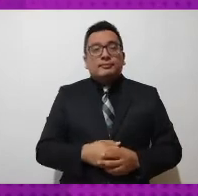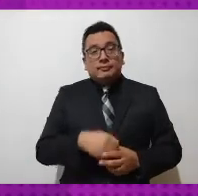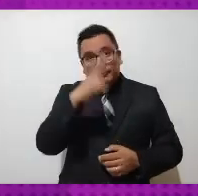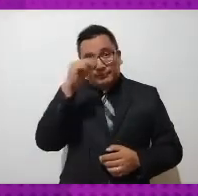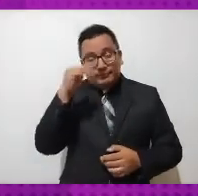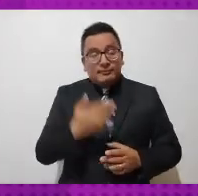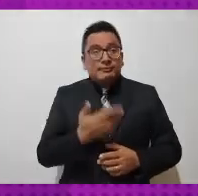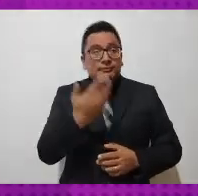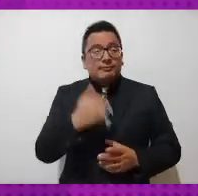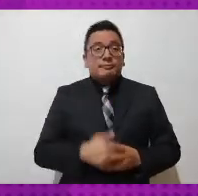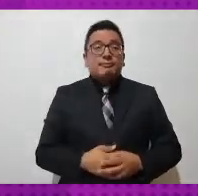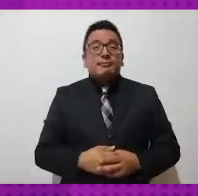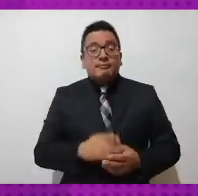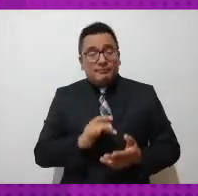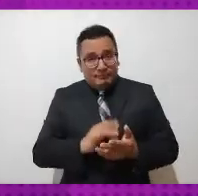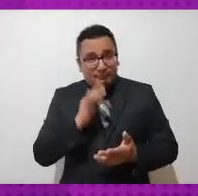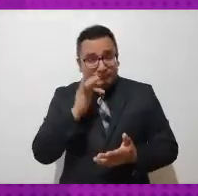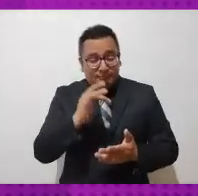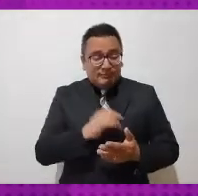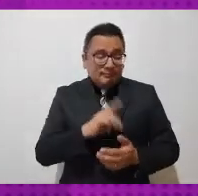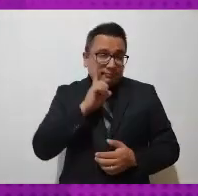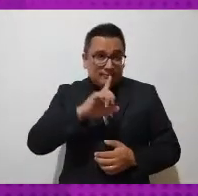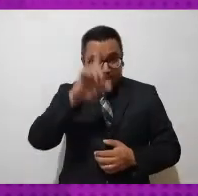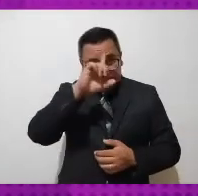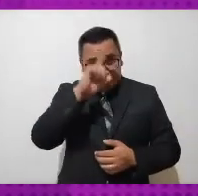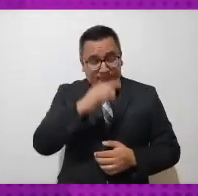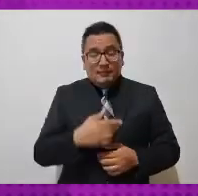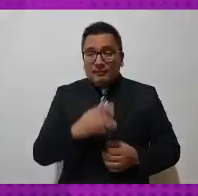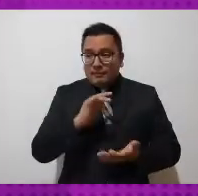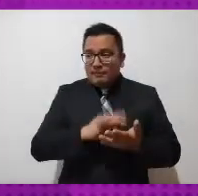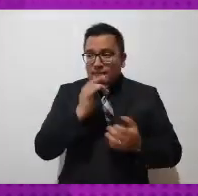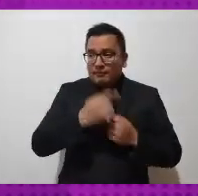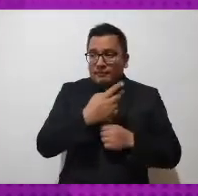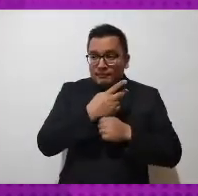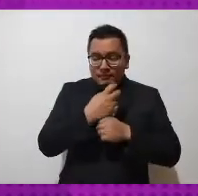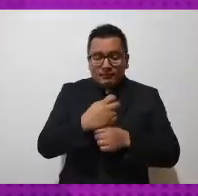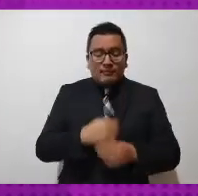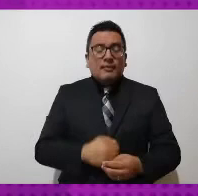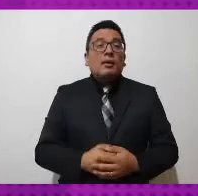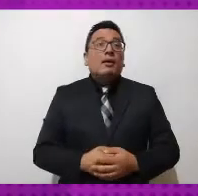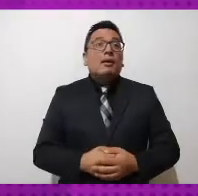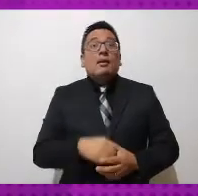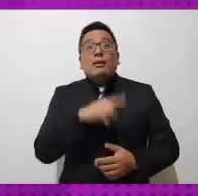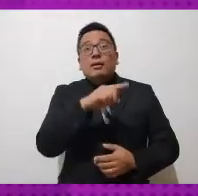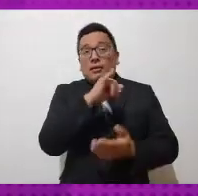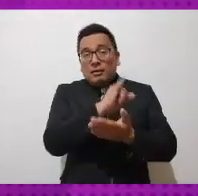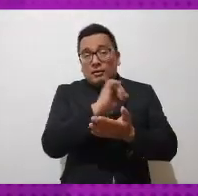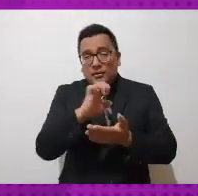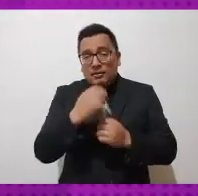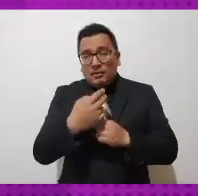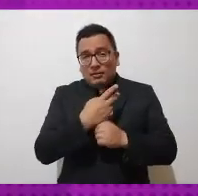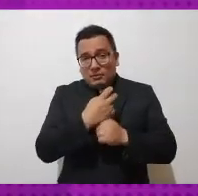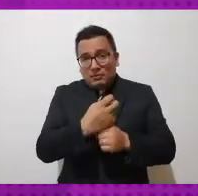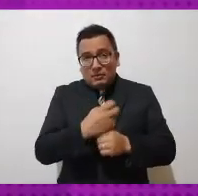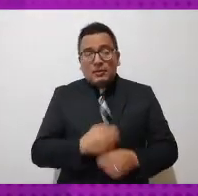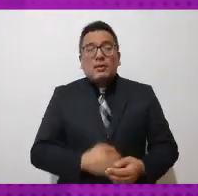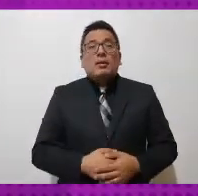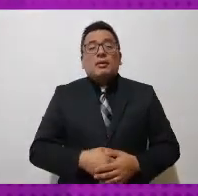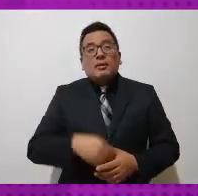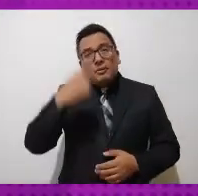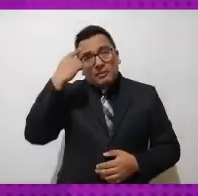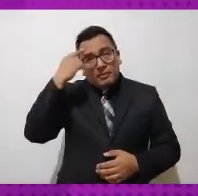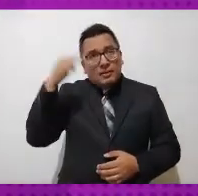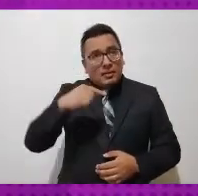Lucía. Gracias, consejera Leticia Bravo. Agradezco la invitación que el Instituto Electoral de Coahuila hace a través de tu persona